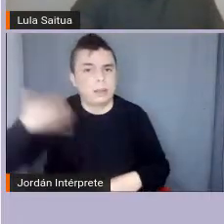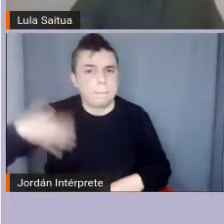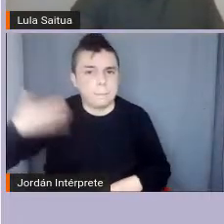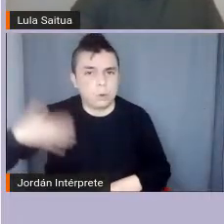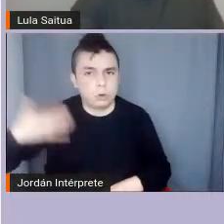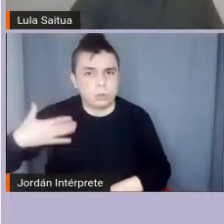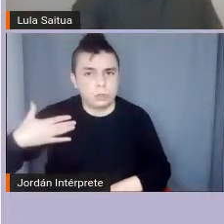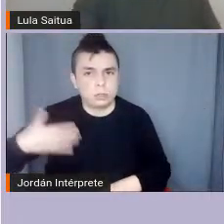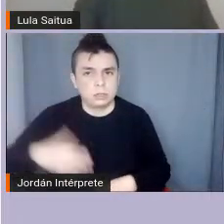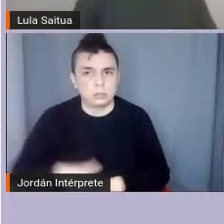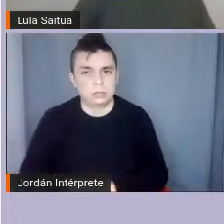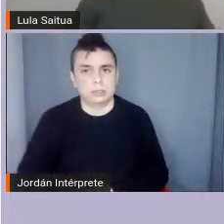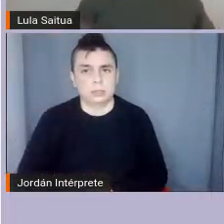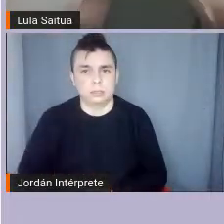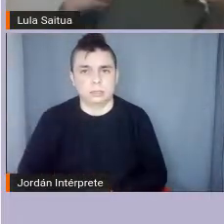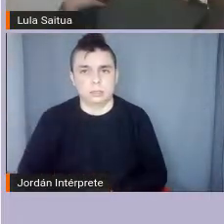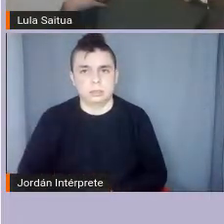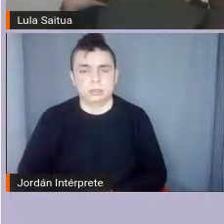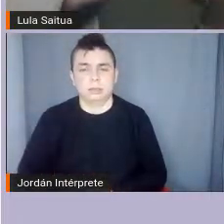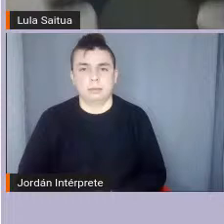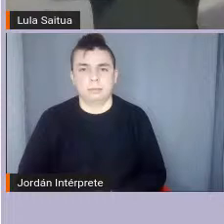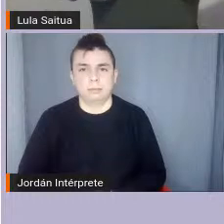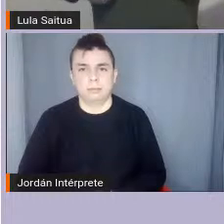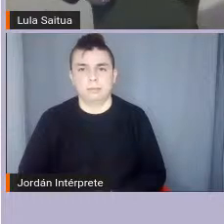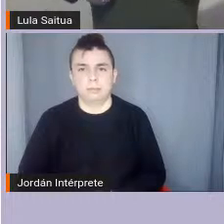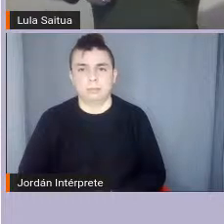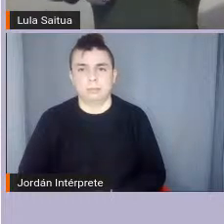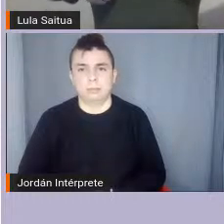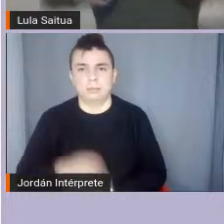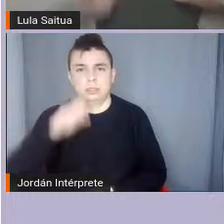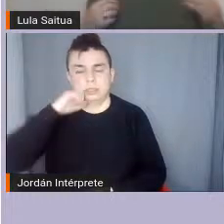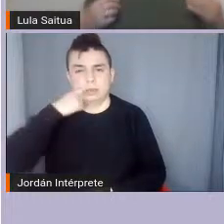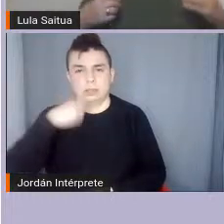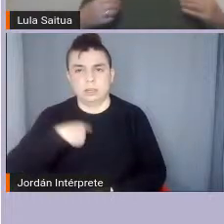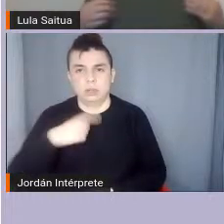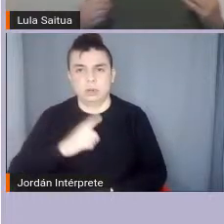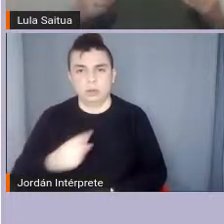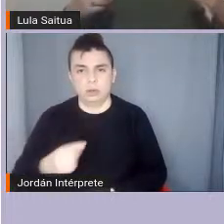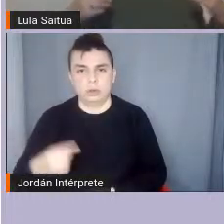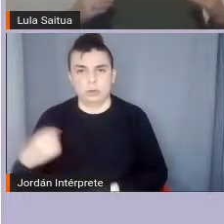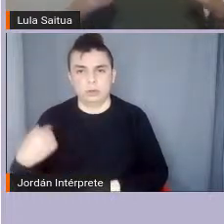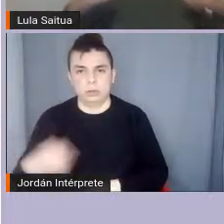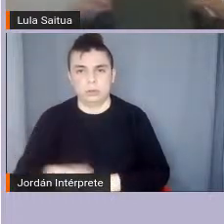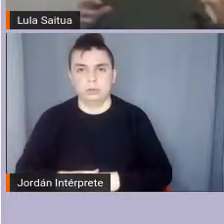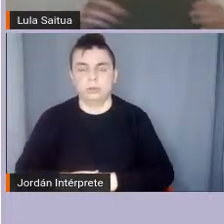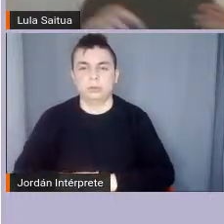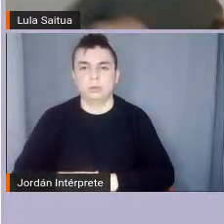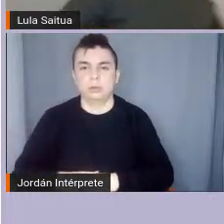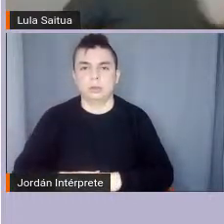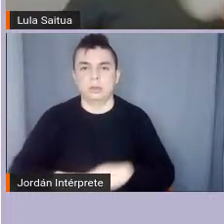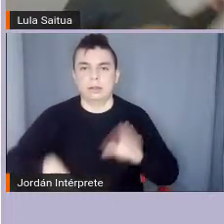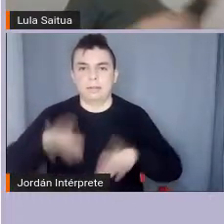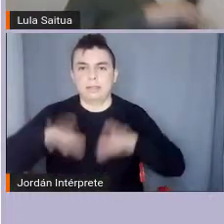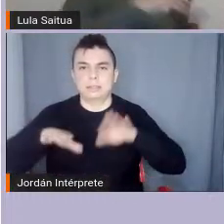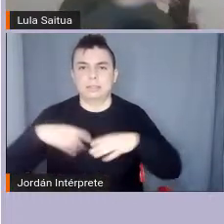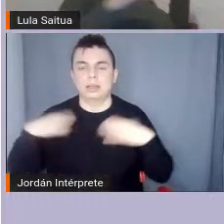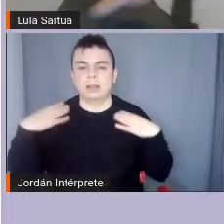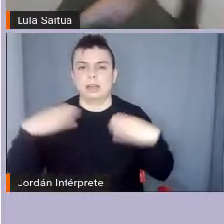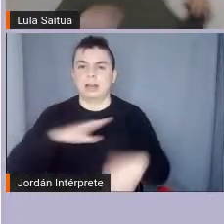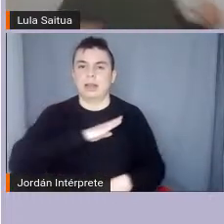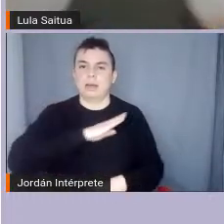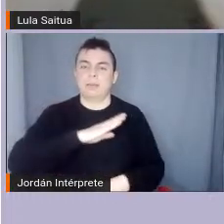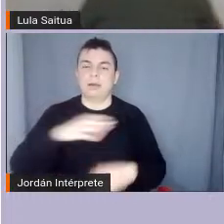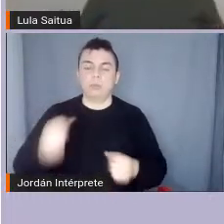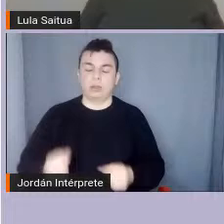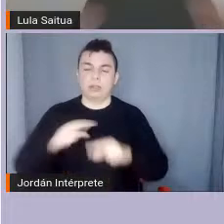la posición horizontal hace que yo no levanto los hombros. A ver si hay alguien en la camita, ahora, ¿no es verdad? Lo